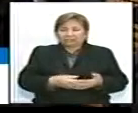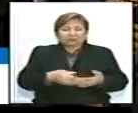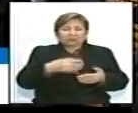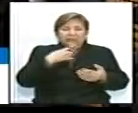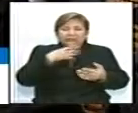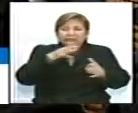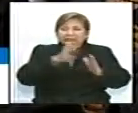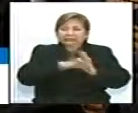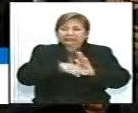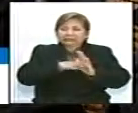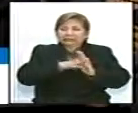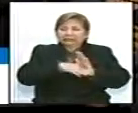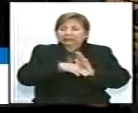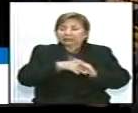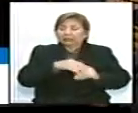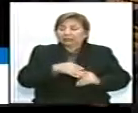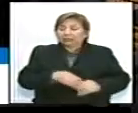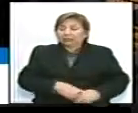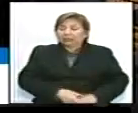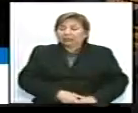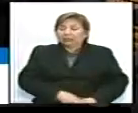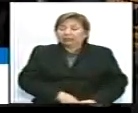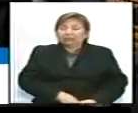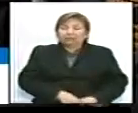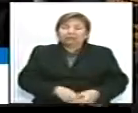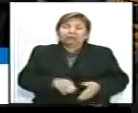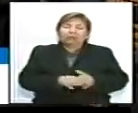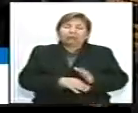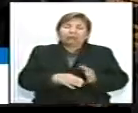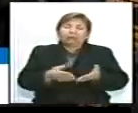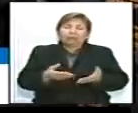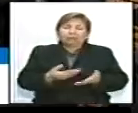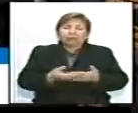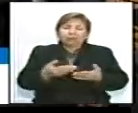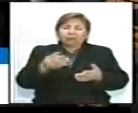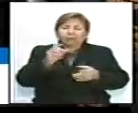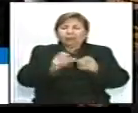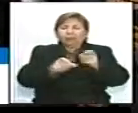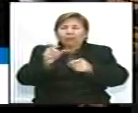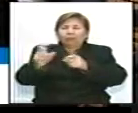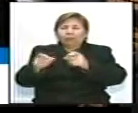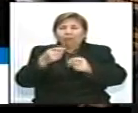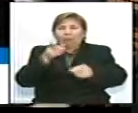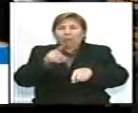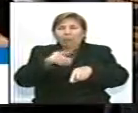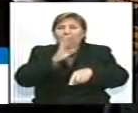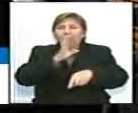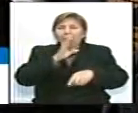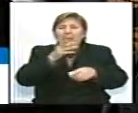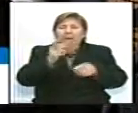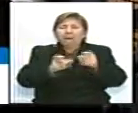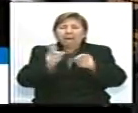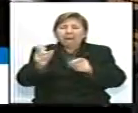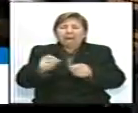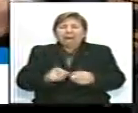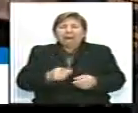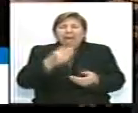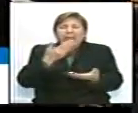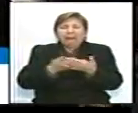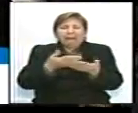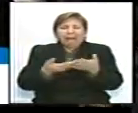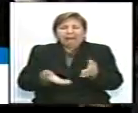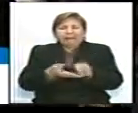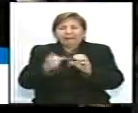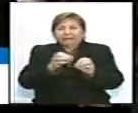muy bajos todavía en ejecución del presupuesto de seguridad ciudadana. Y cuando hablamos de seguridad ciudadana, decir esto